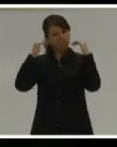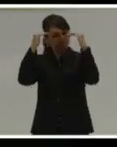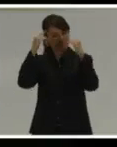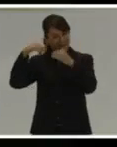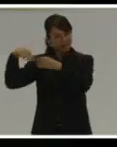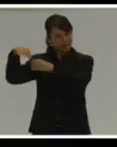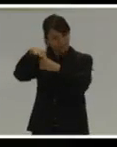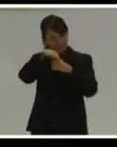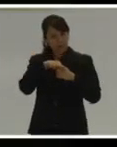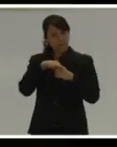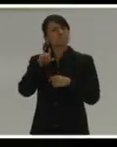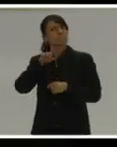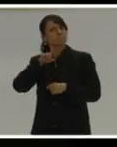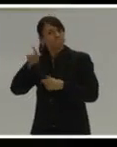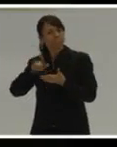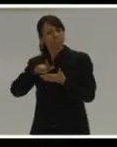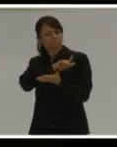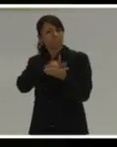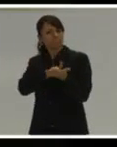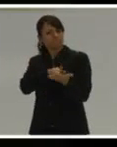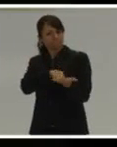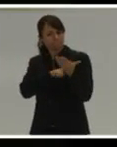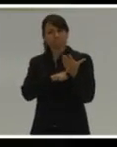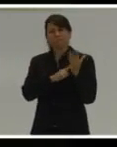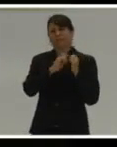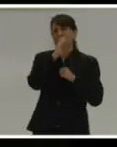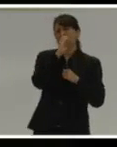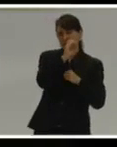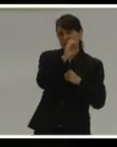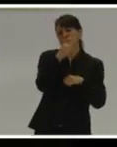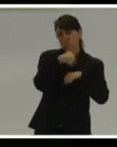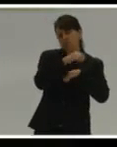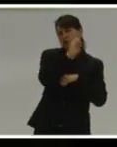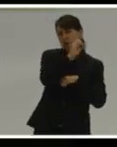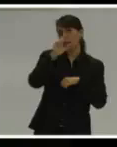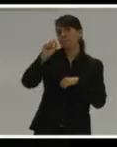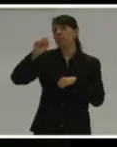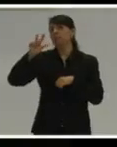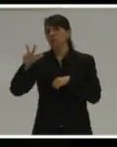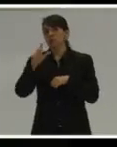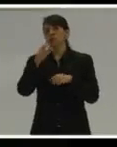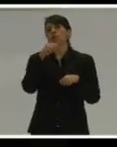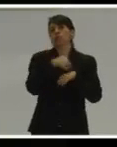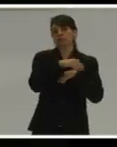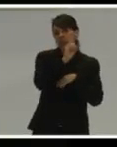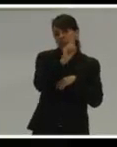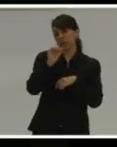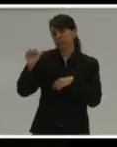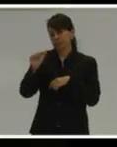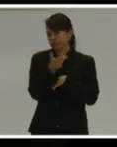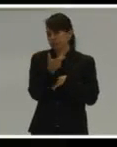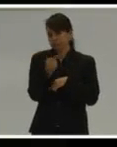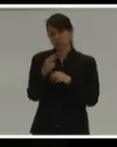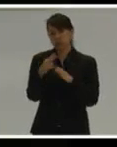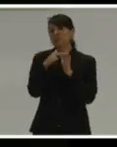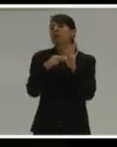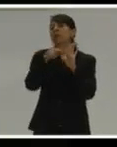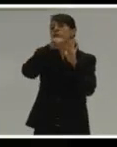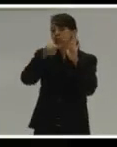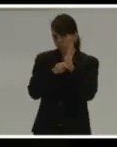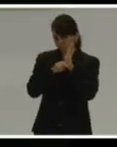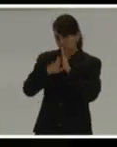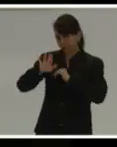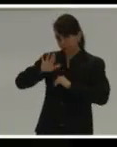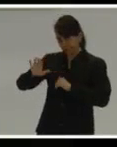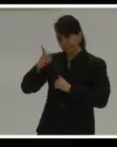la ley que nos mandata, la 018 y la 026, que son normas, y obviamente tiene que ver con